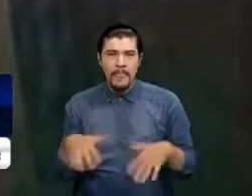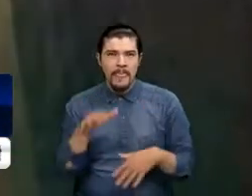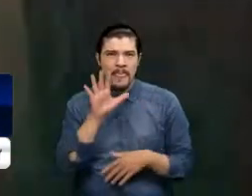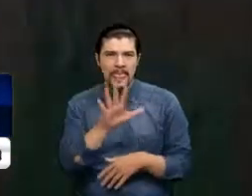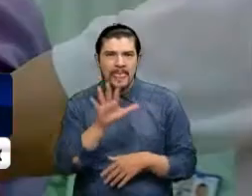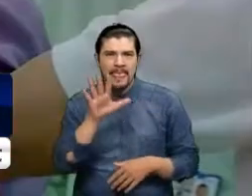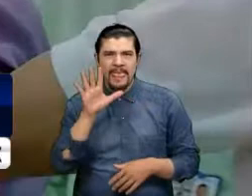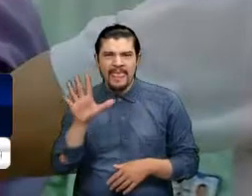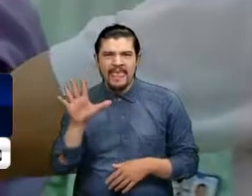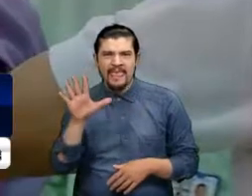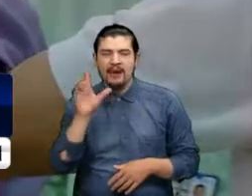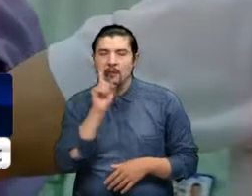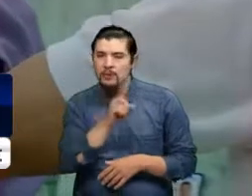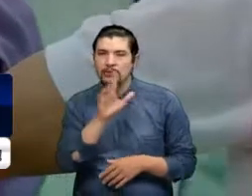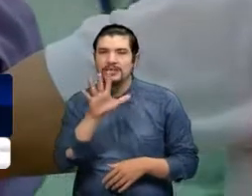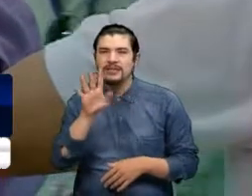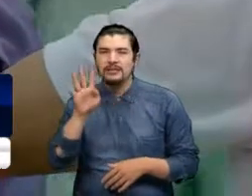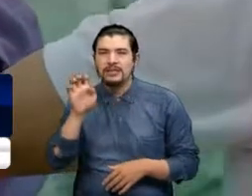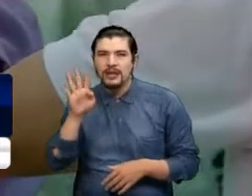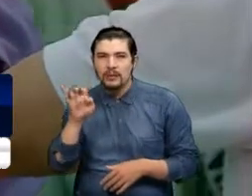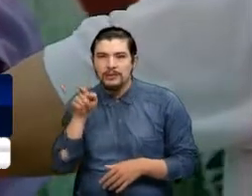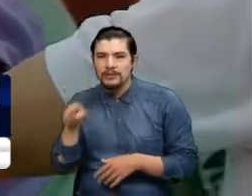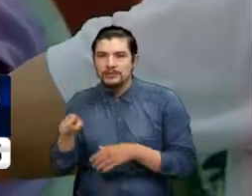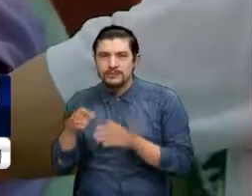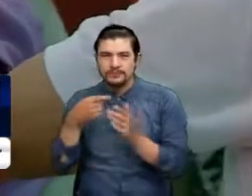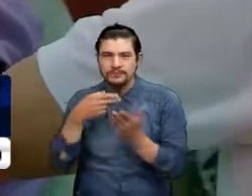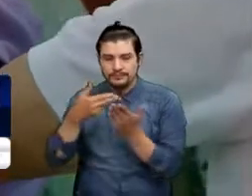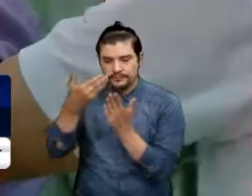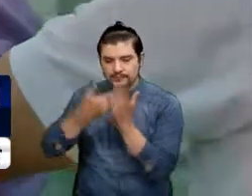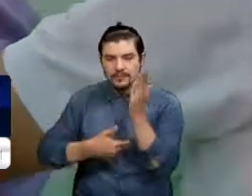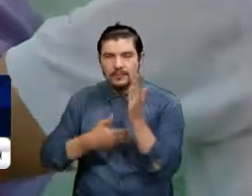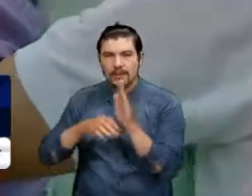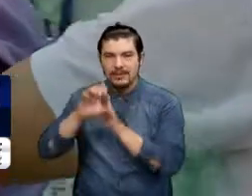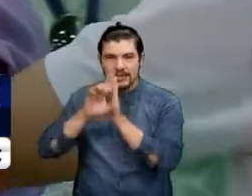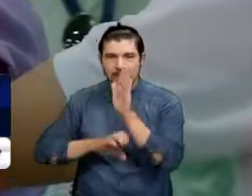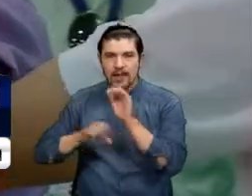159 títulos. De esos 159 títulos vigentes,